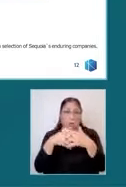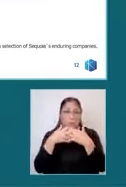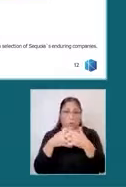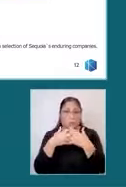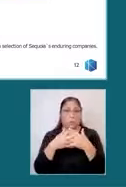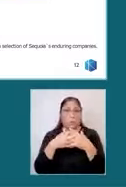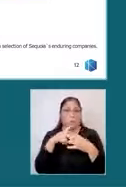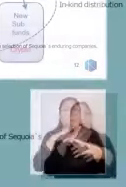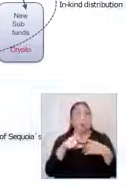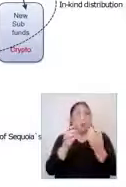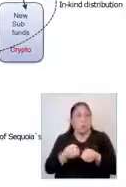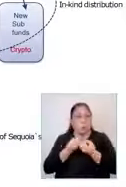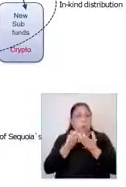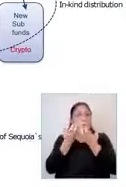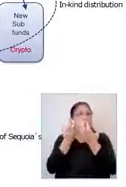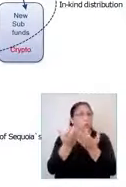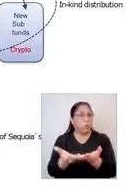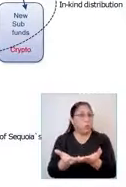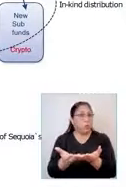les proporcionan